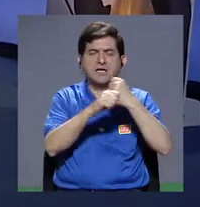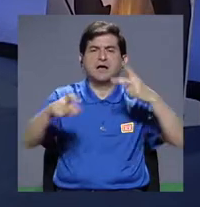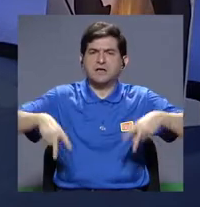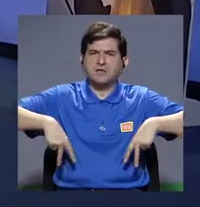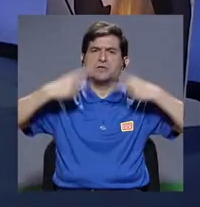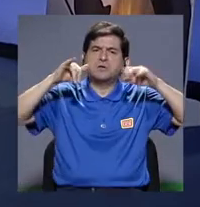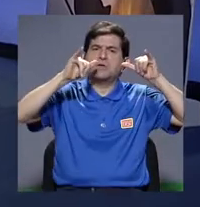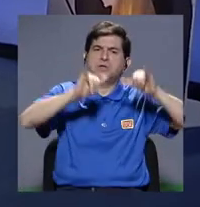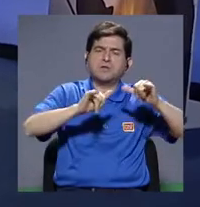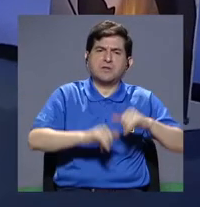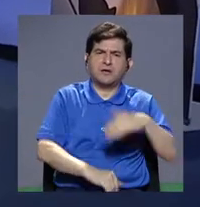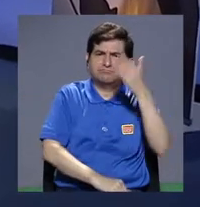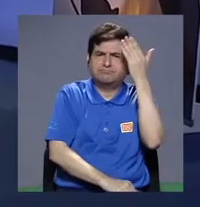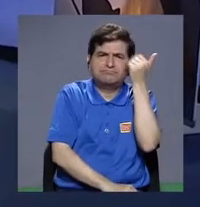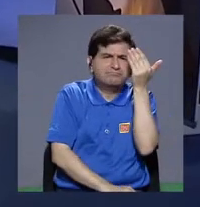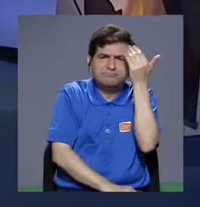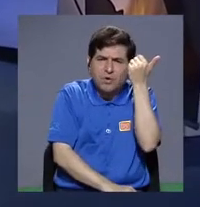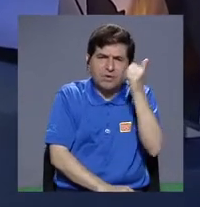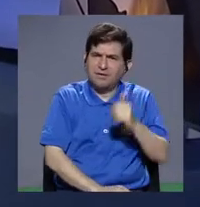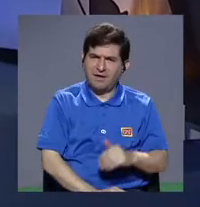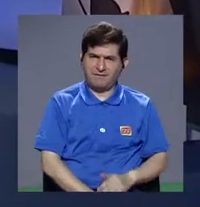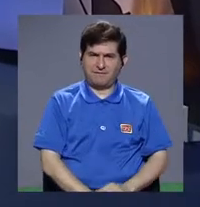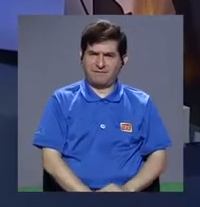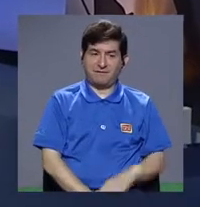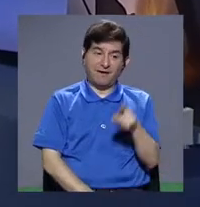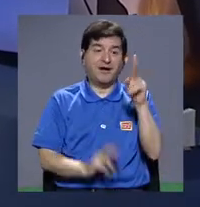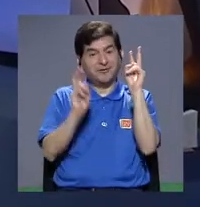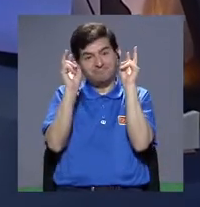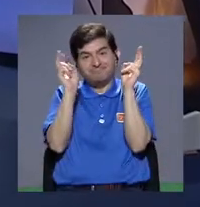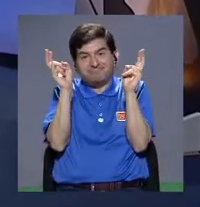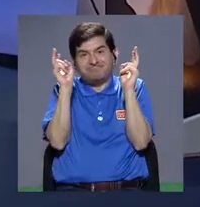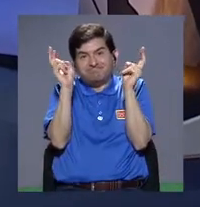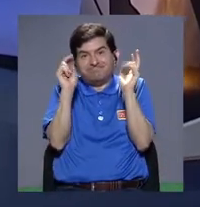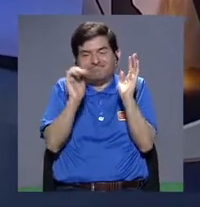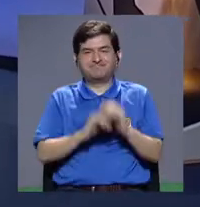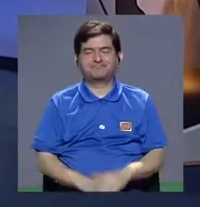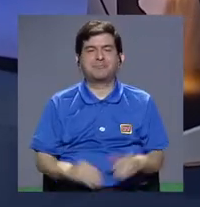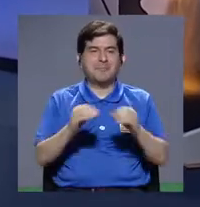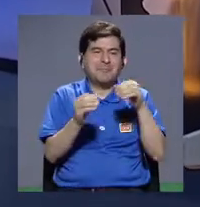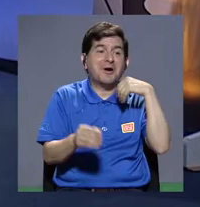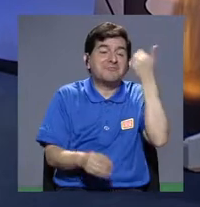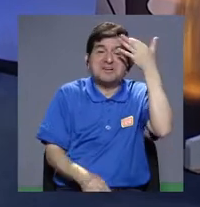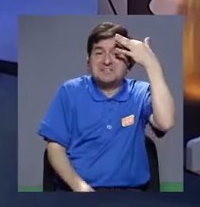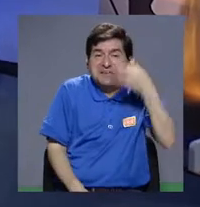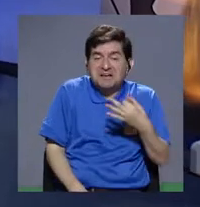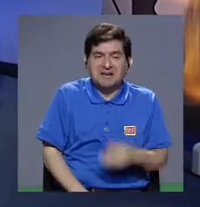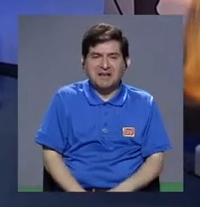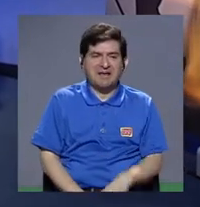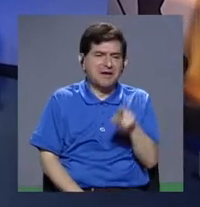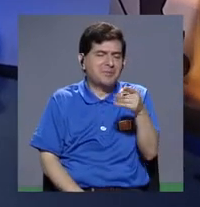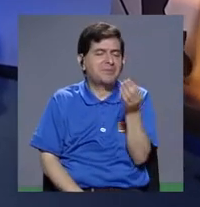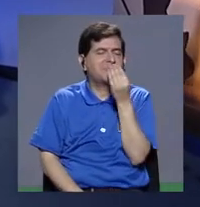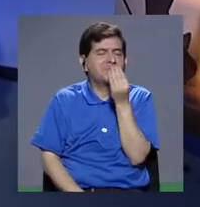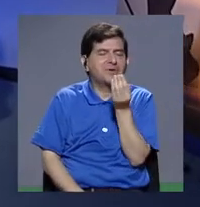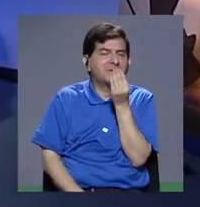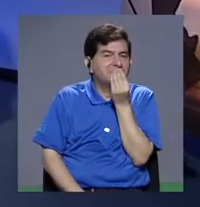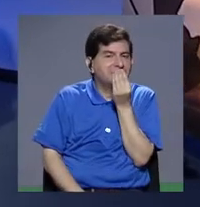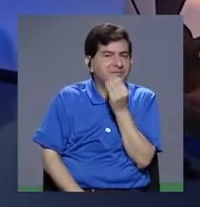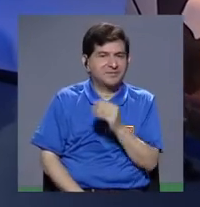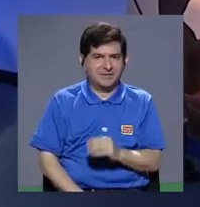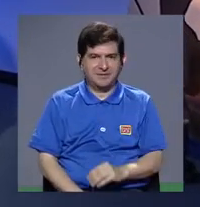100 años porque es ese ese es el tema de lo más fácil es creer que por lo que